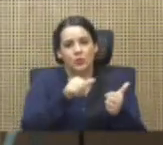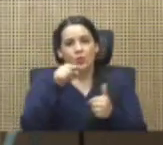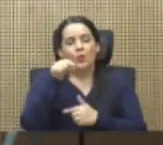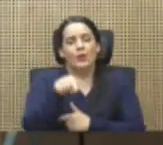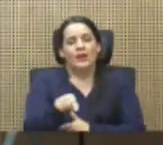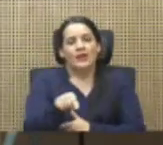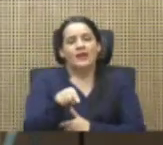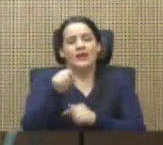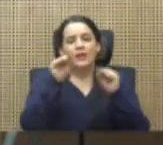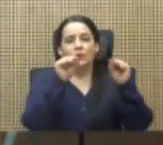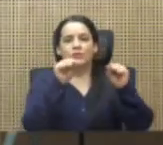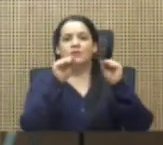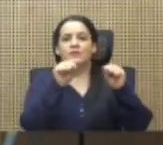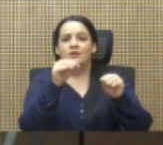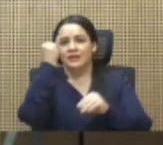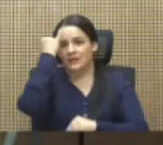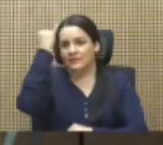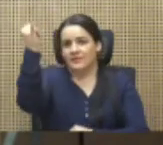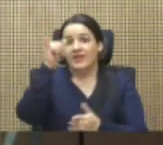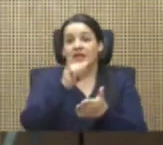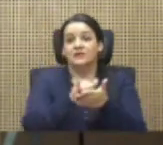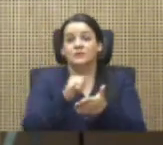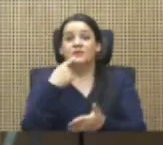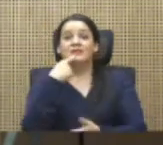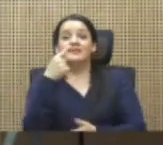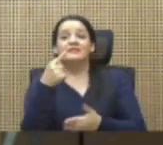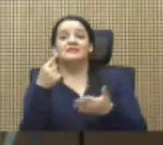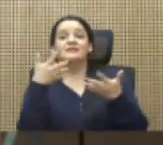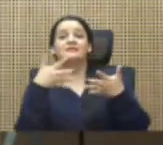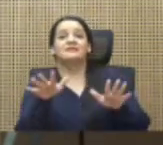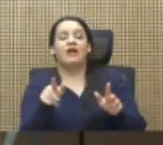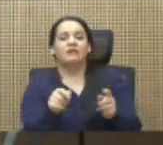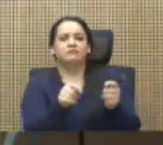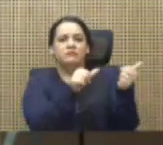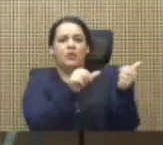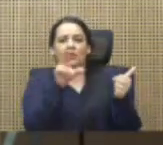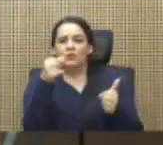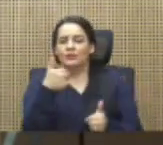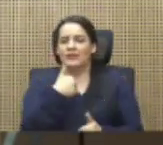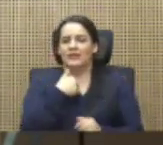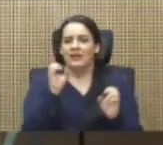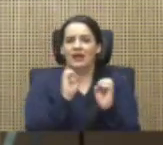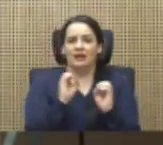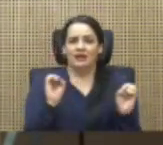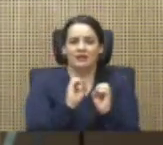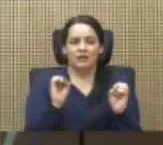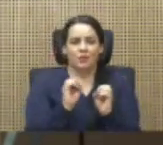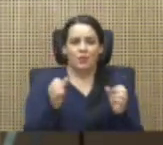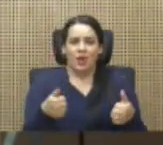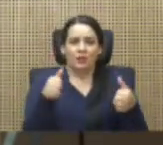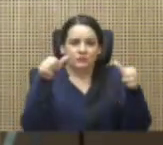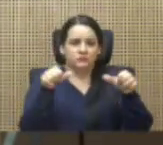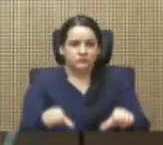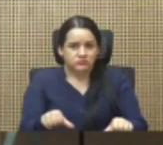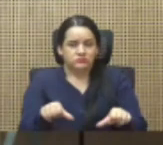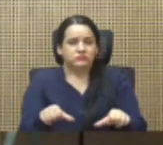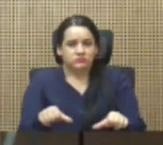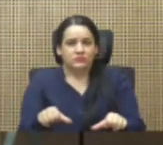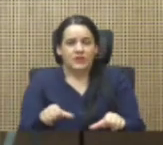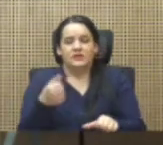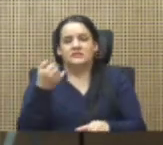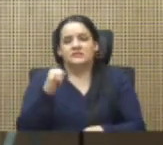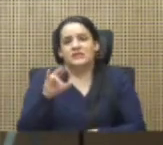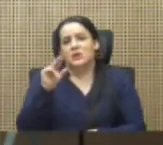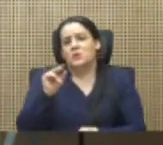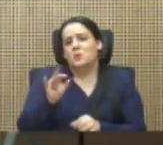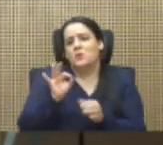ideológico. Eso que dice haber eliminado no tenía rango de convenio, sino era una simple carta de intenciones que